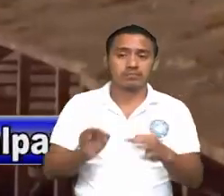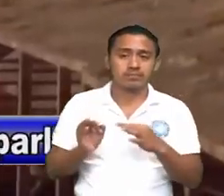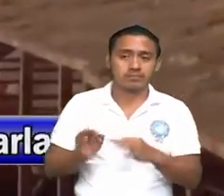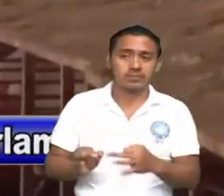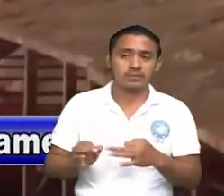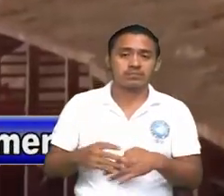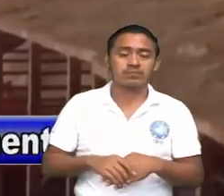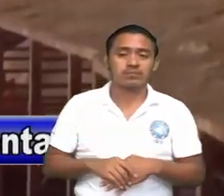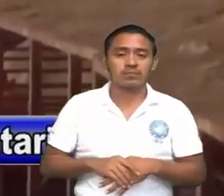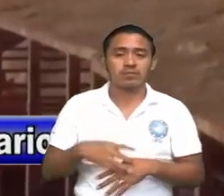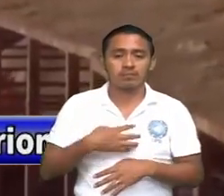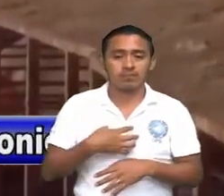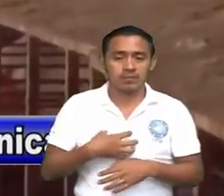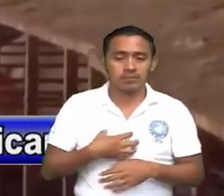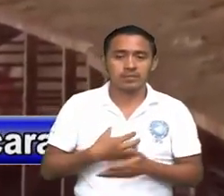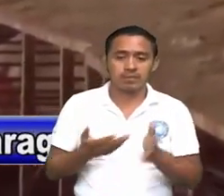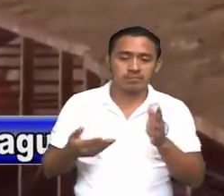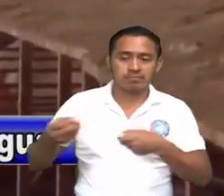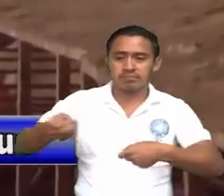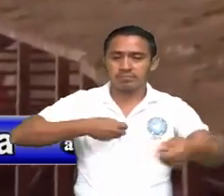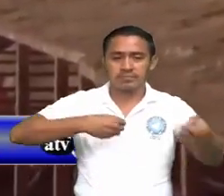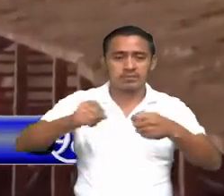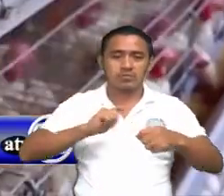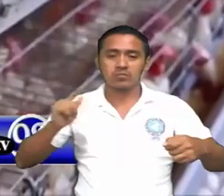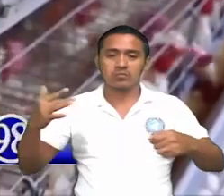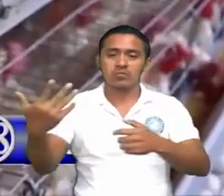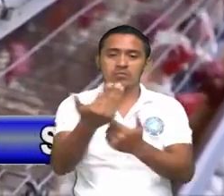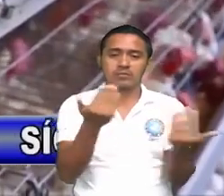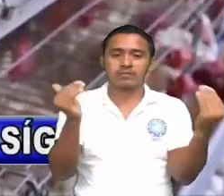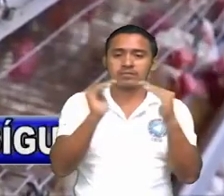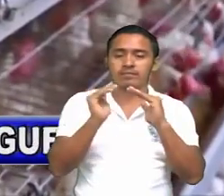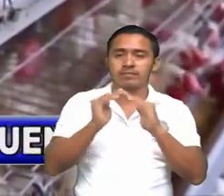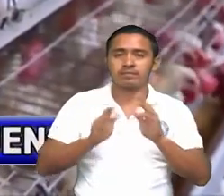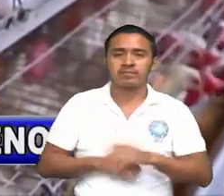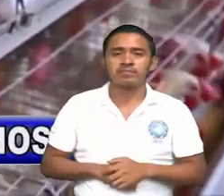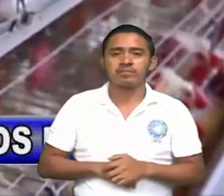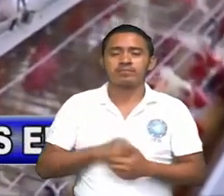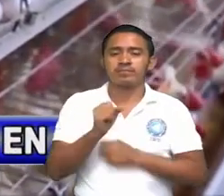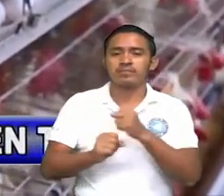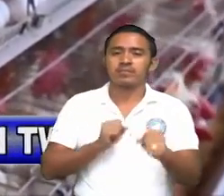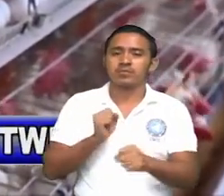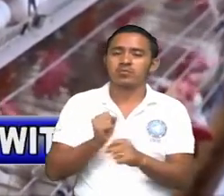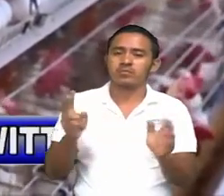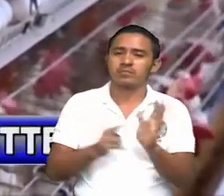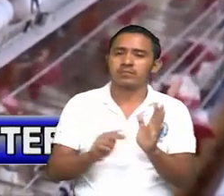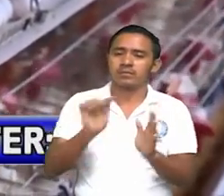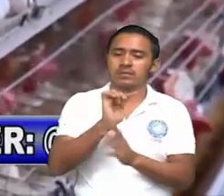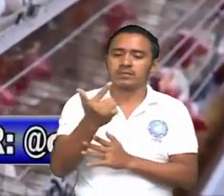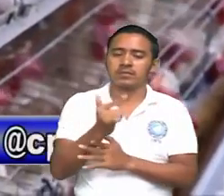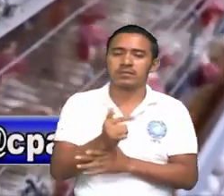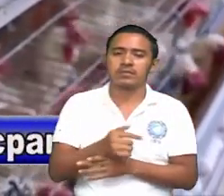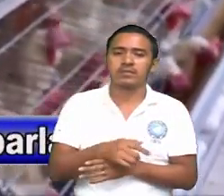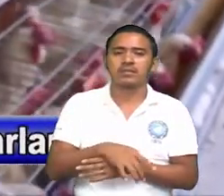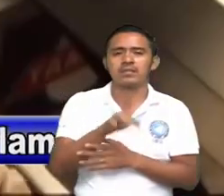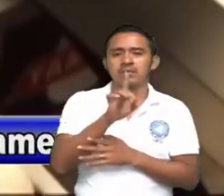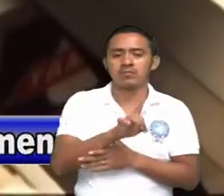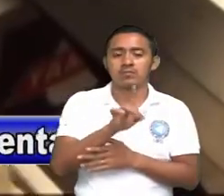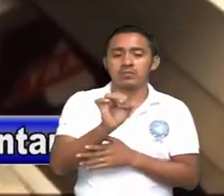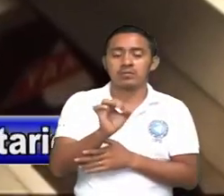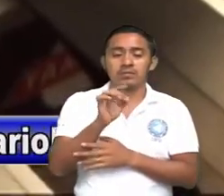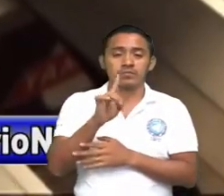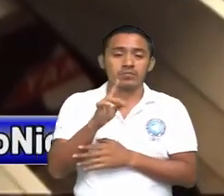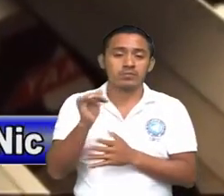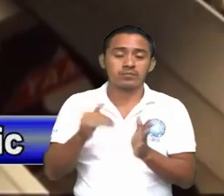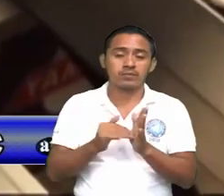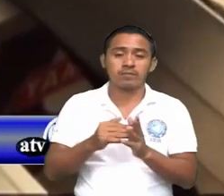de abastecimiento en todos los hogares. En 2007, el país producía 12.2 millones de cajillas de huevos.